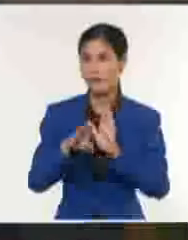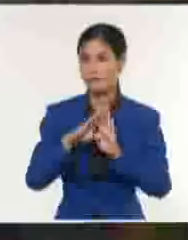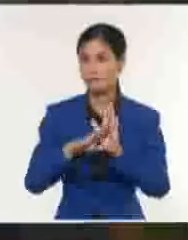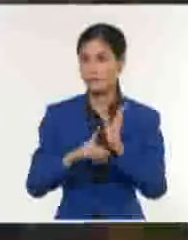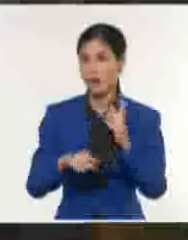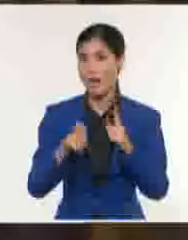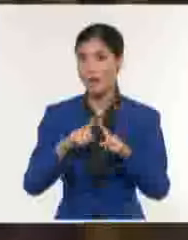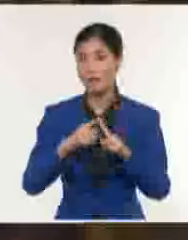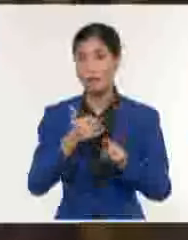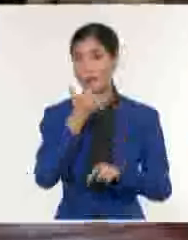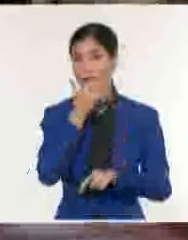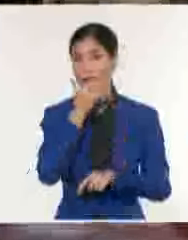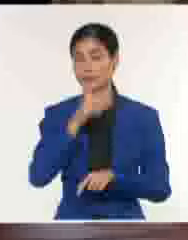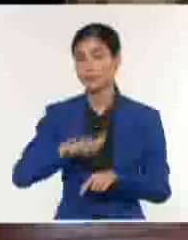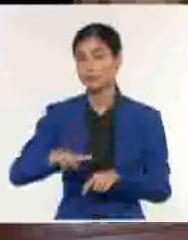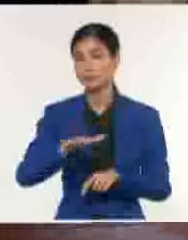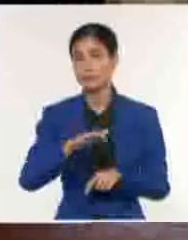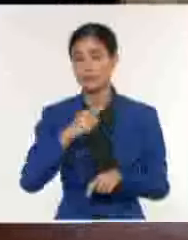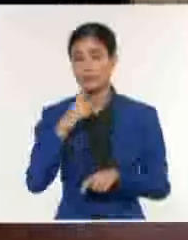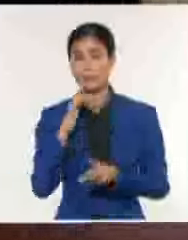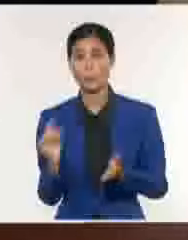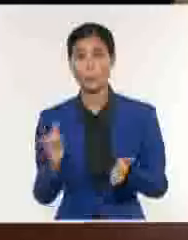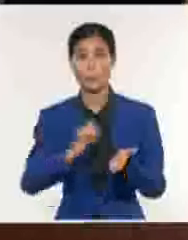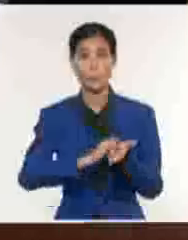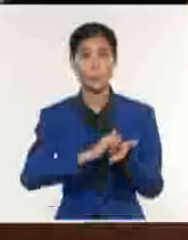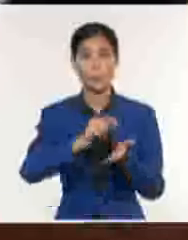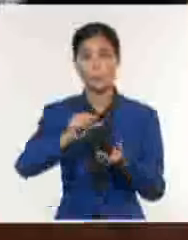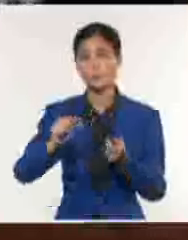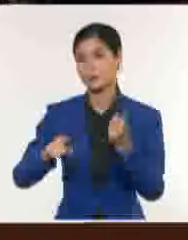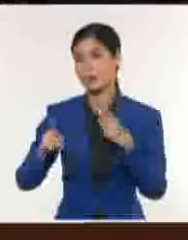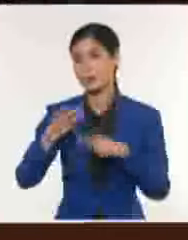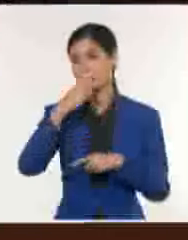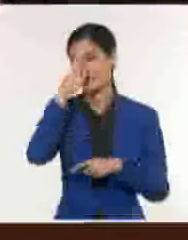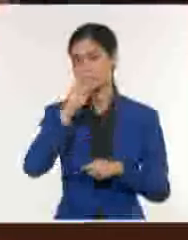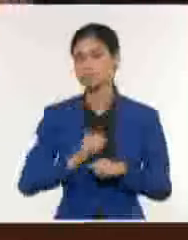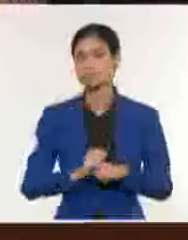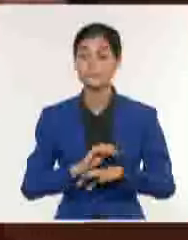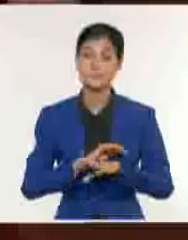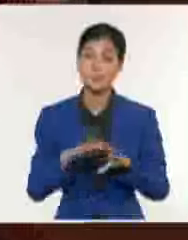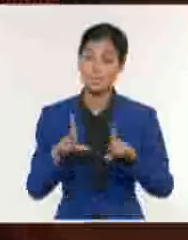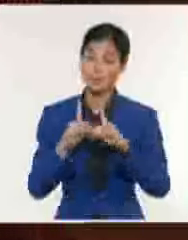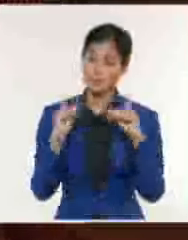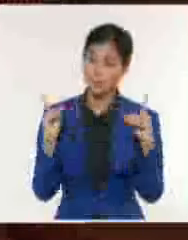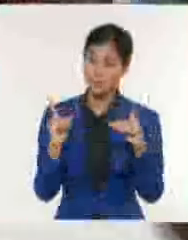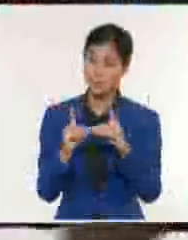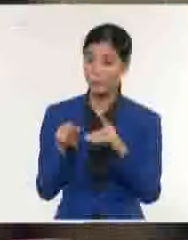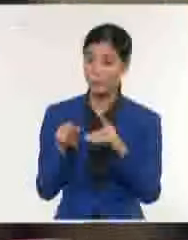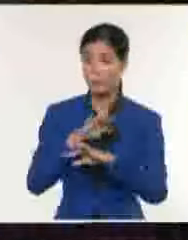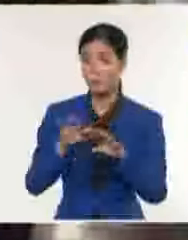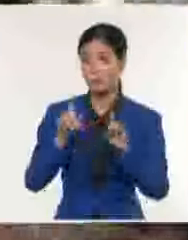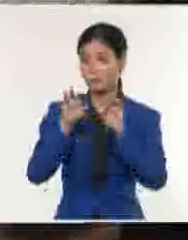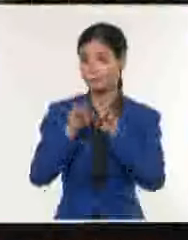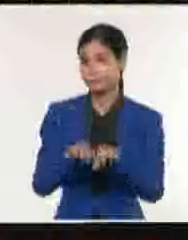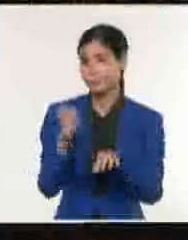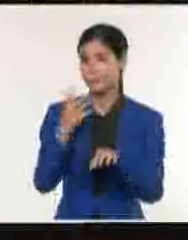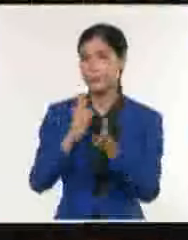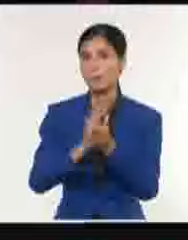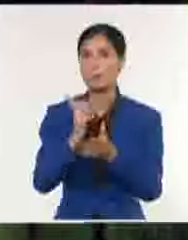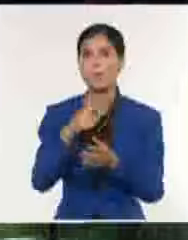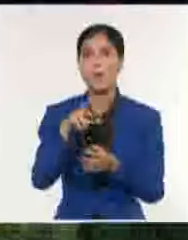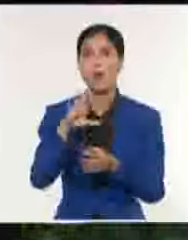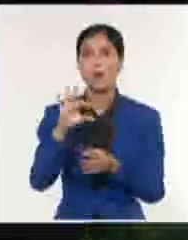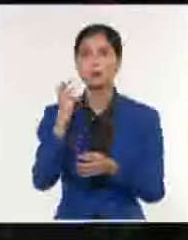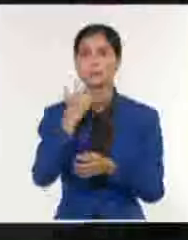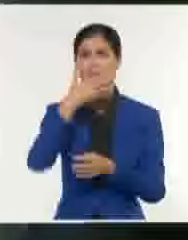sus ciudadanos de viajar a nuestro país. De vuelta al despacho Oval y animado por su secretario de Estado, por cierto